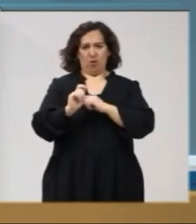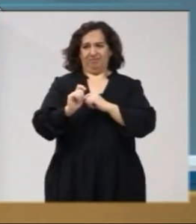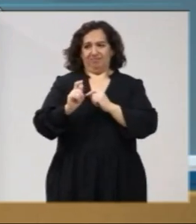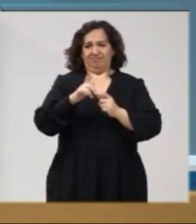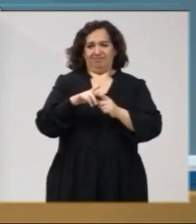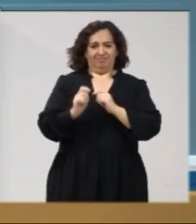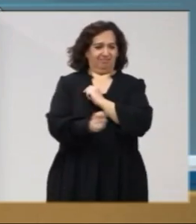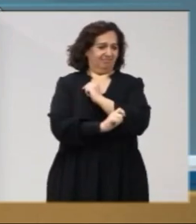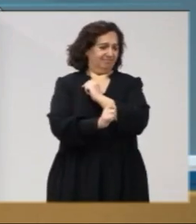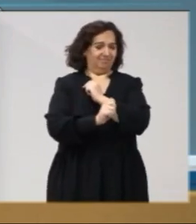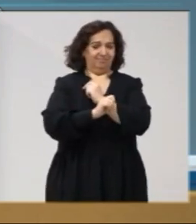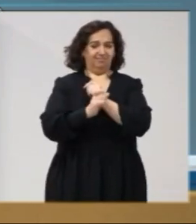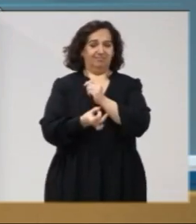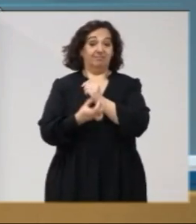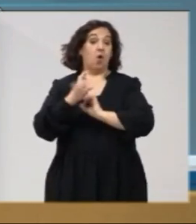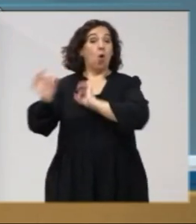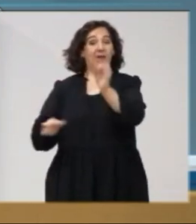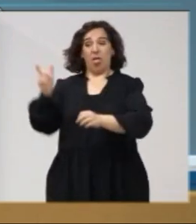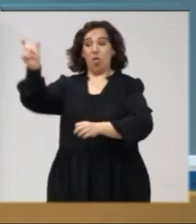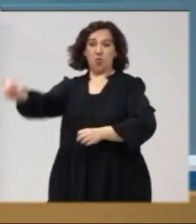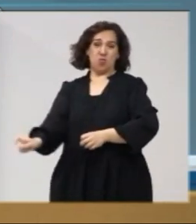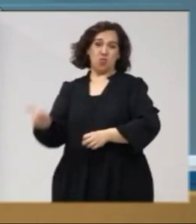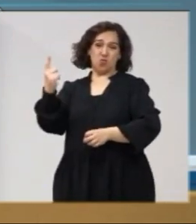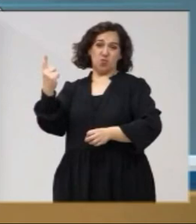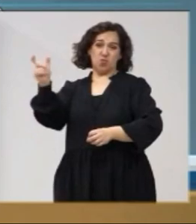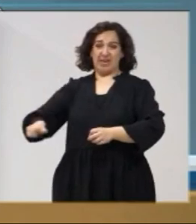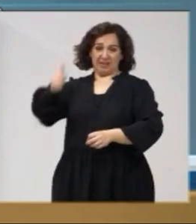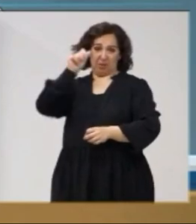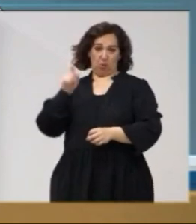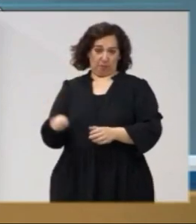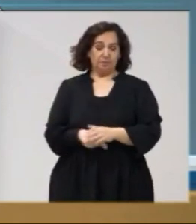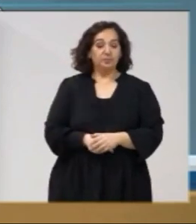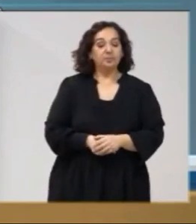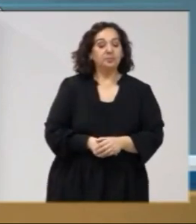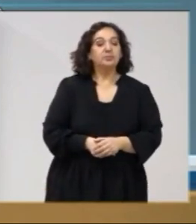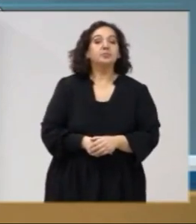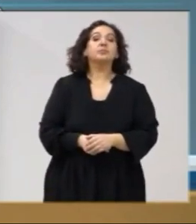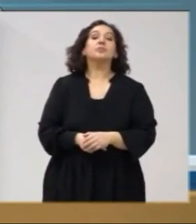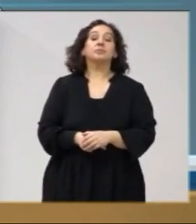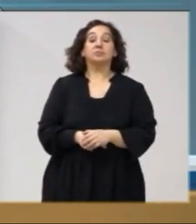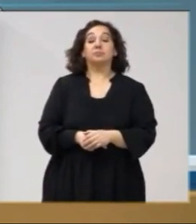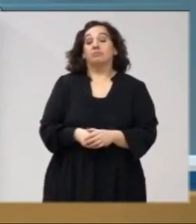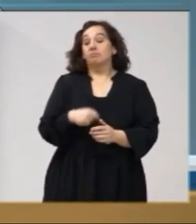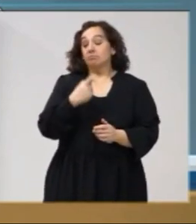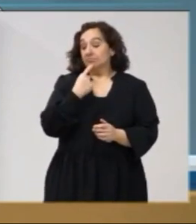increíble que ha organizado un individuo. Dicho esto,